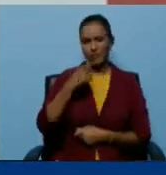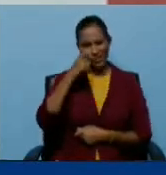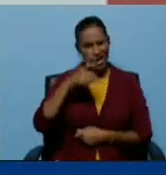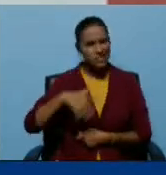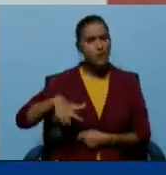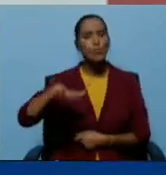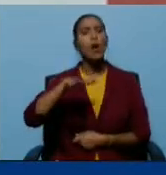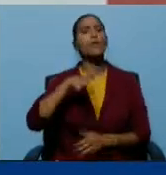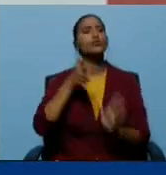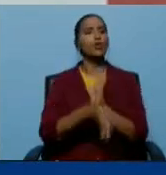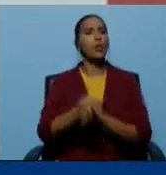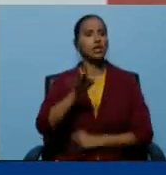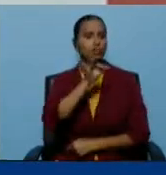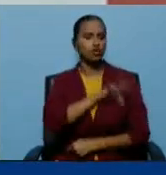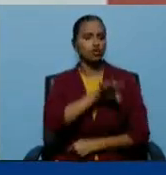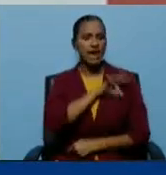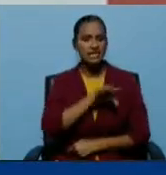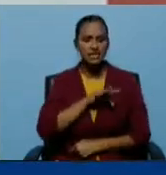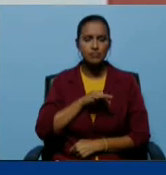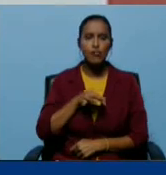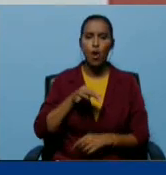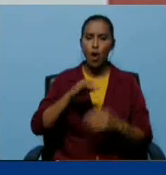del socialismo en lo territorial.